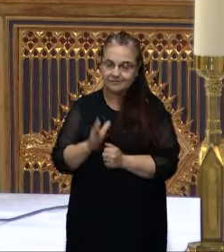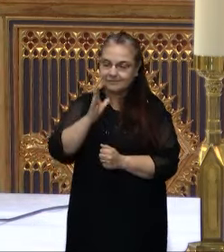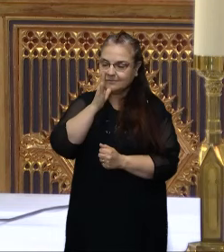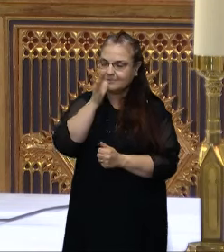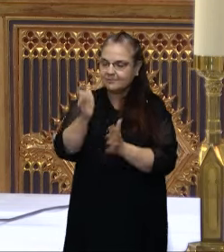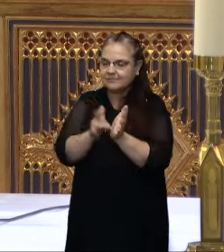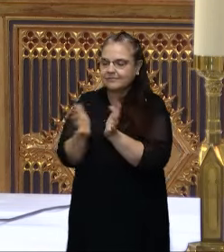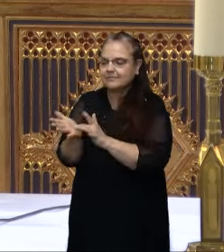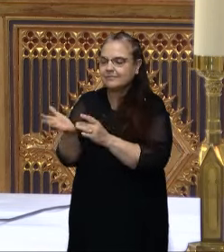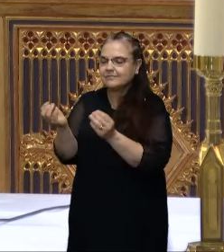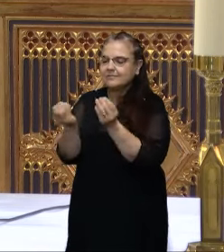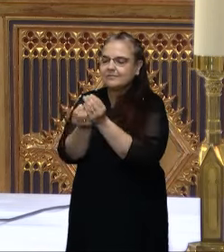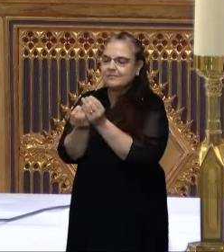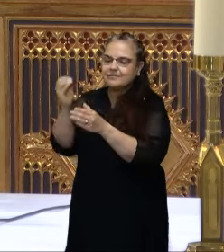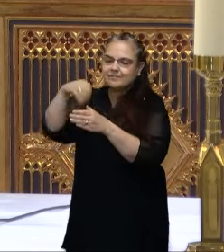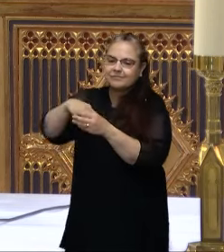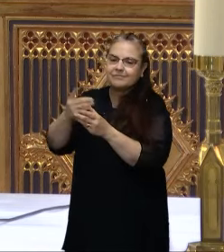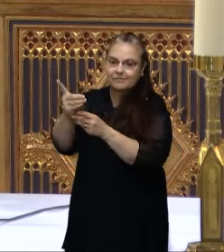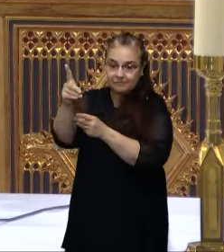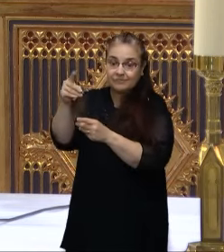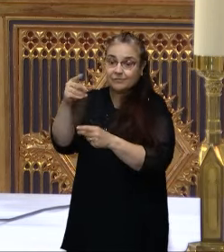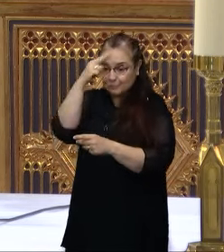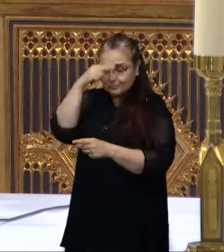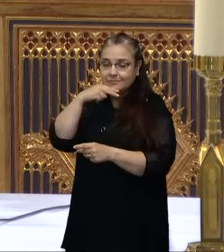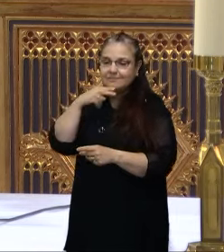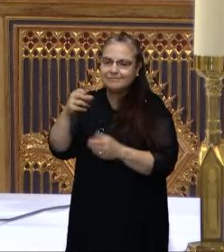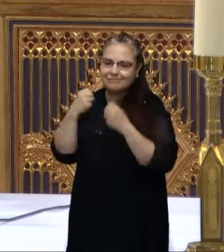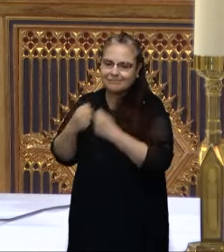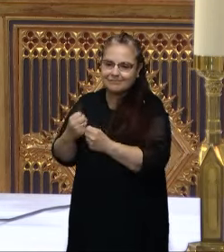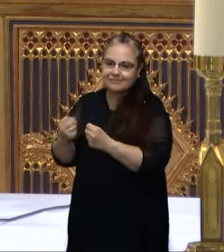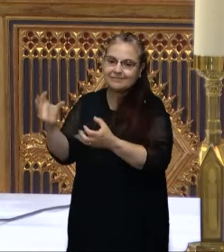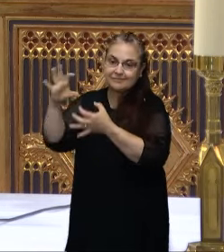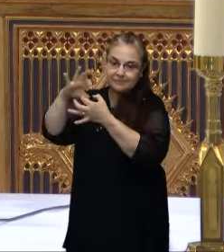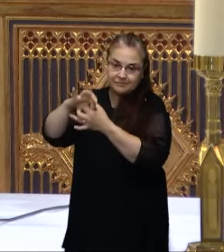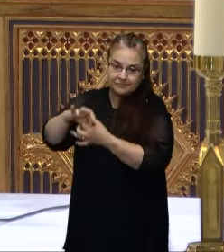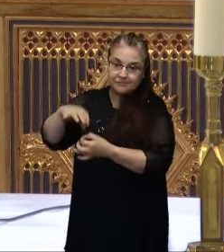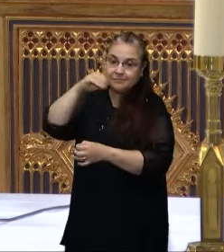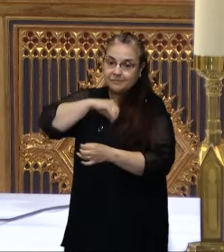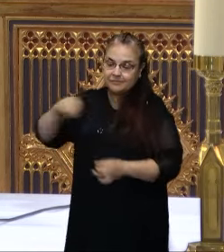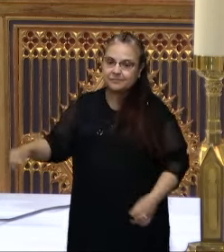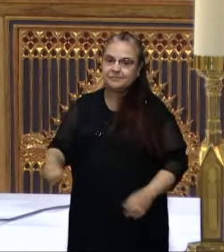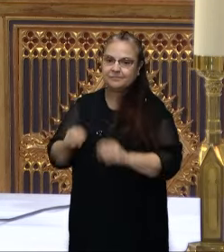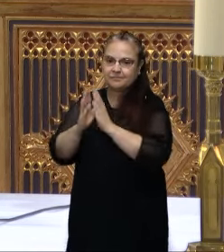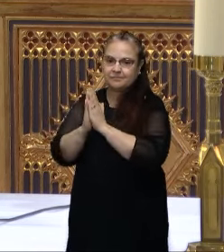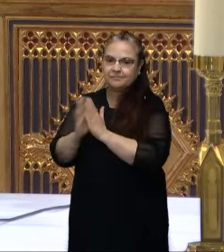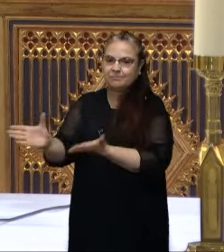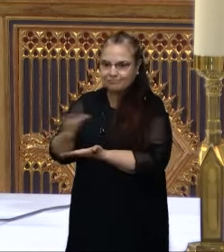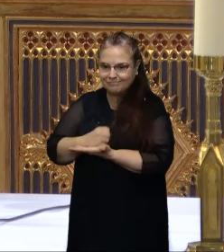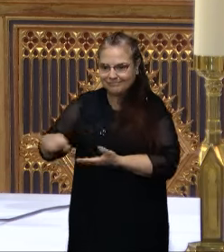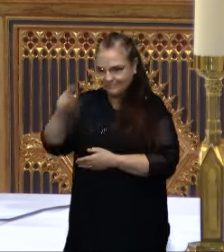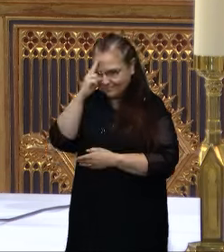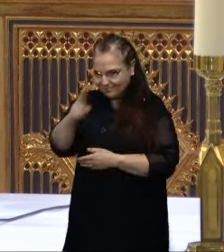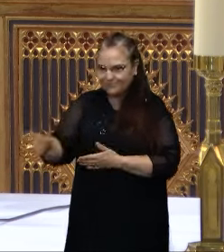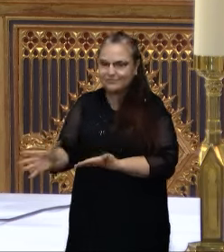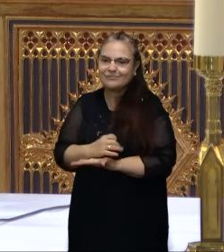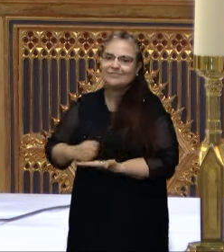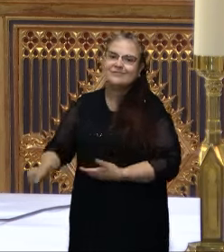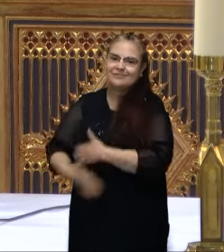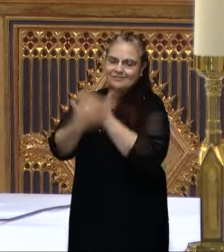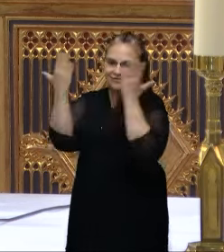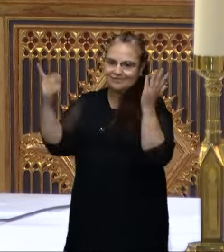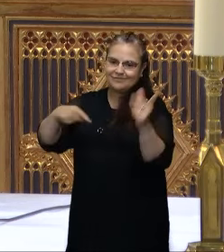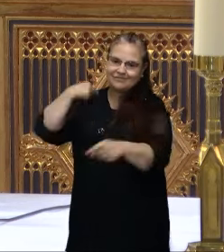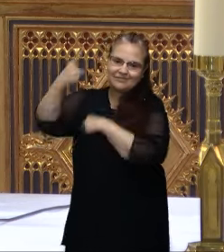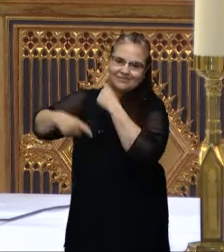Por Cristo, con Él y en Él, a ti, Dios Padre Omnipotente, en la unidad del Espíritu Santo, todo honor y